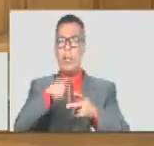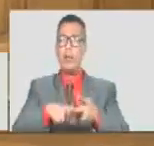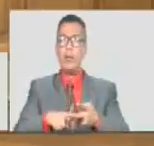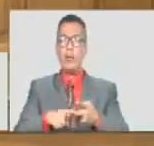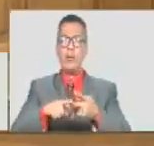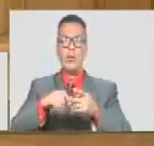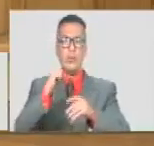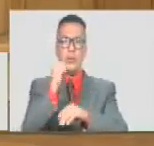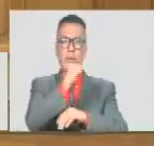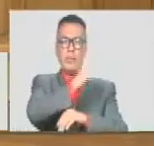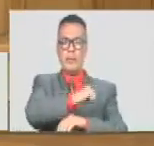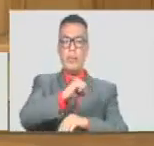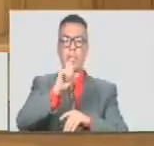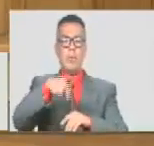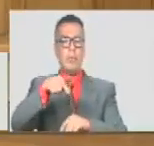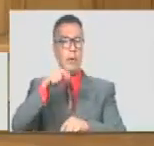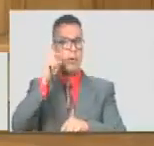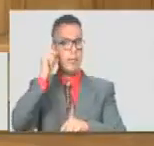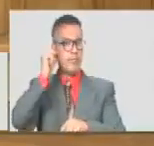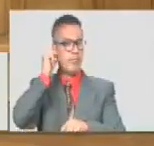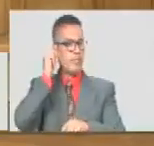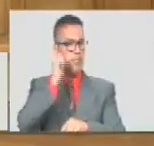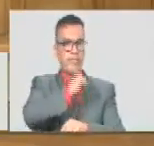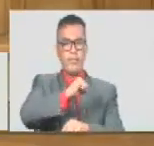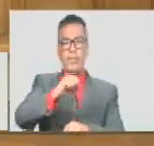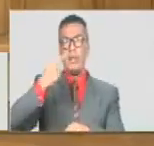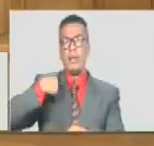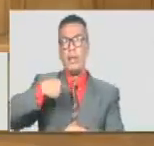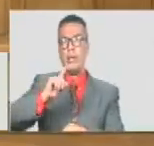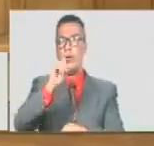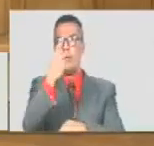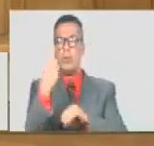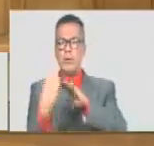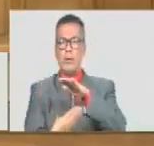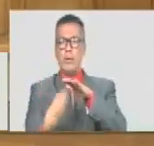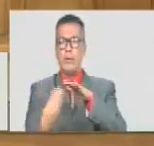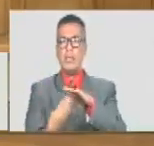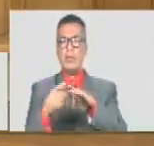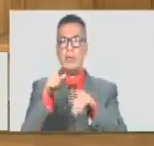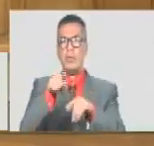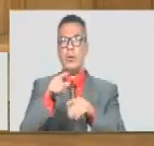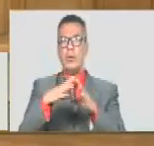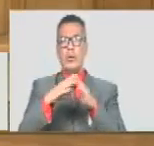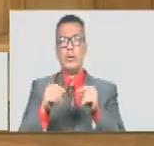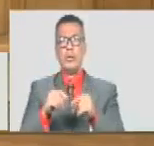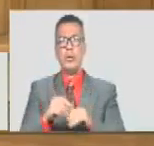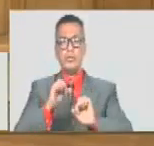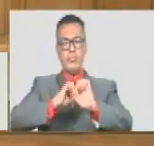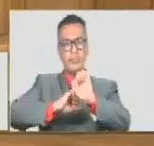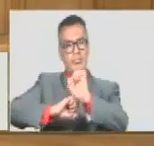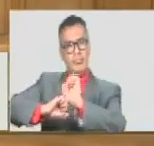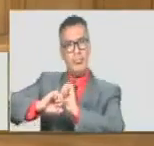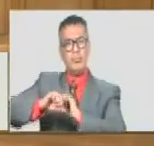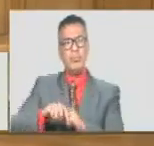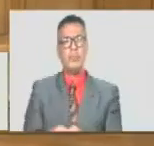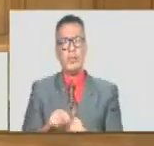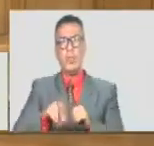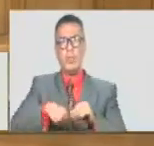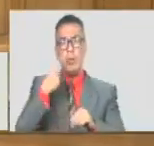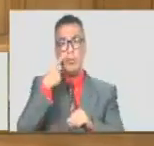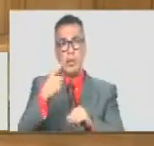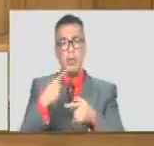etnocida, feminicida. Allí se encuentra una de las bases de este flagelo de la discriminación, que podemos